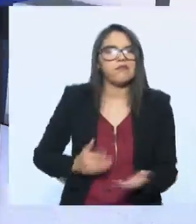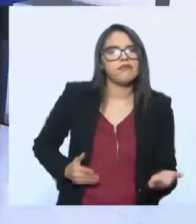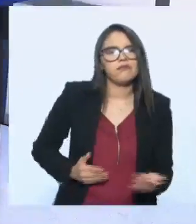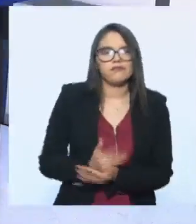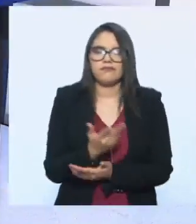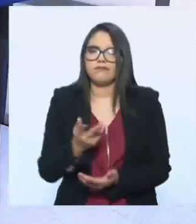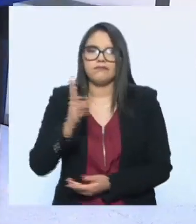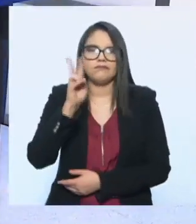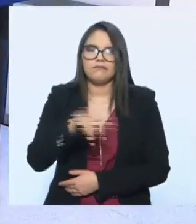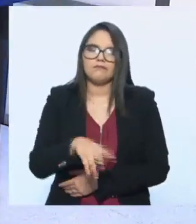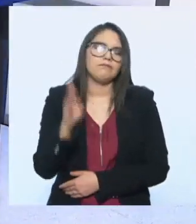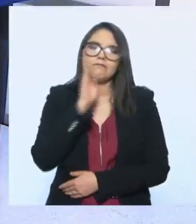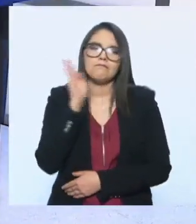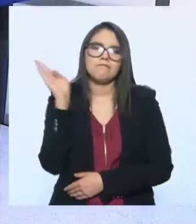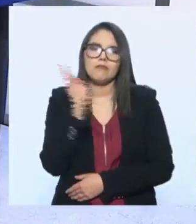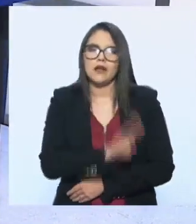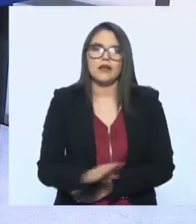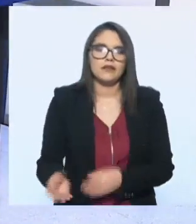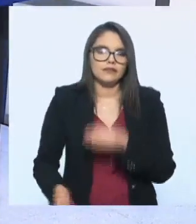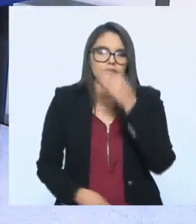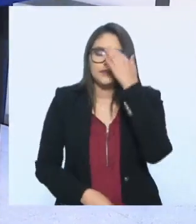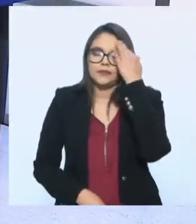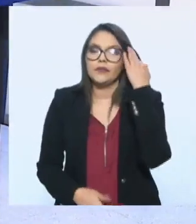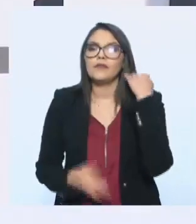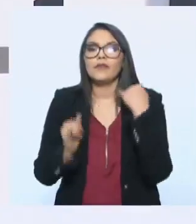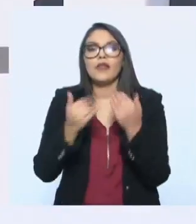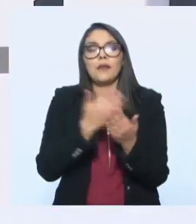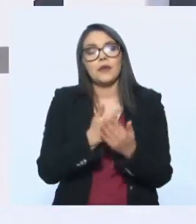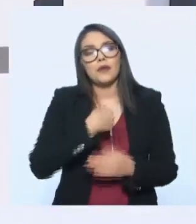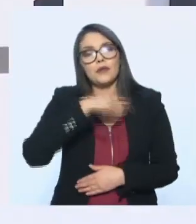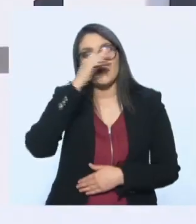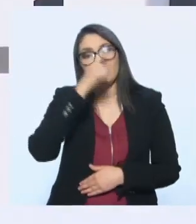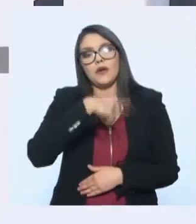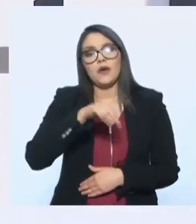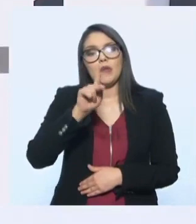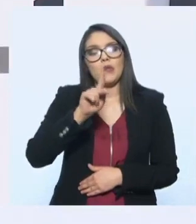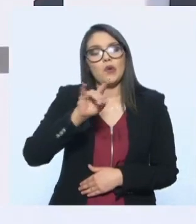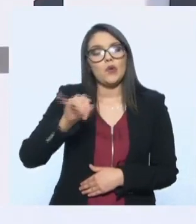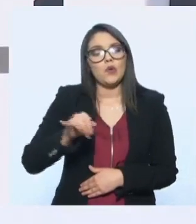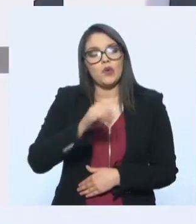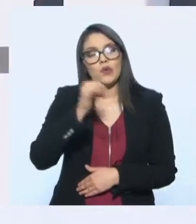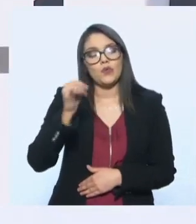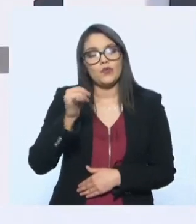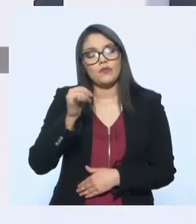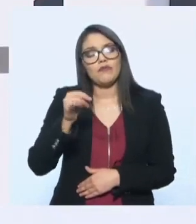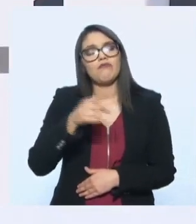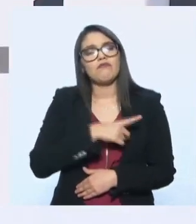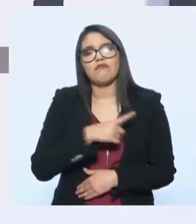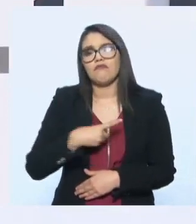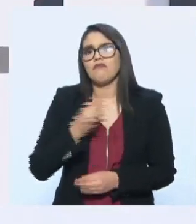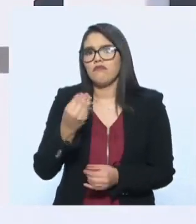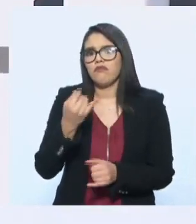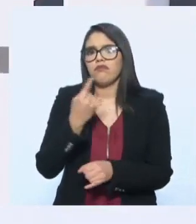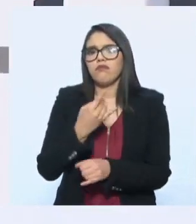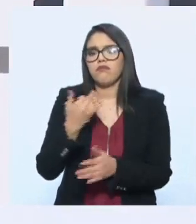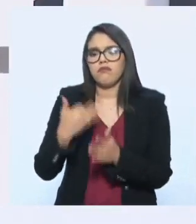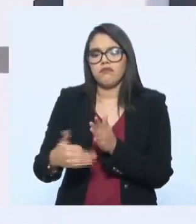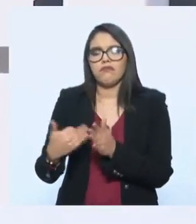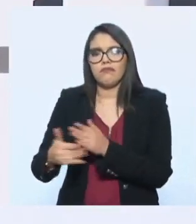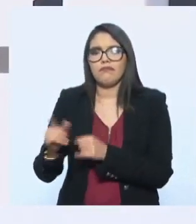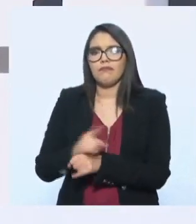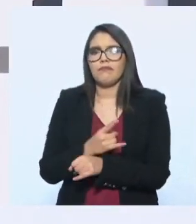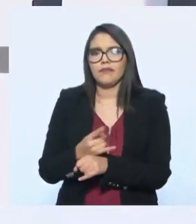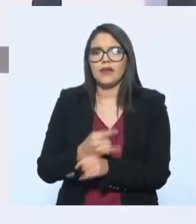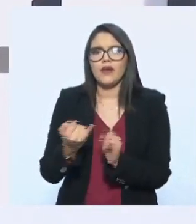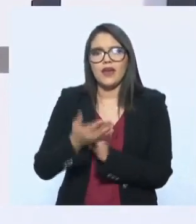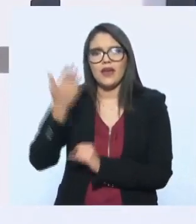personas pues están lucrando. Y yo creo que en el Poder Judicial tenemos pendientes muchas cosas. Yo creo que así como lo hizo ya el presidente de la